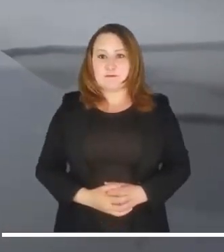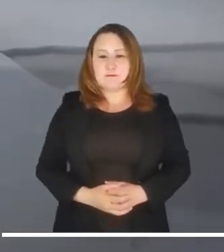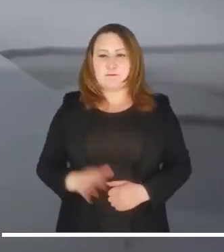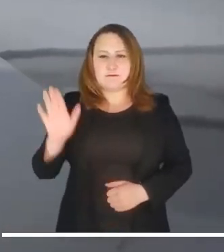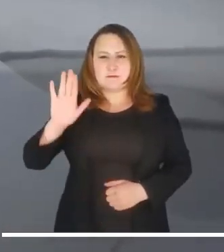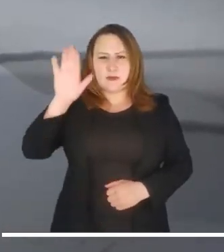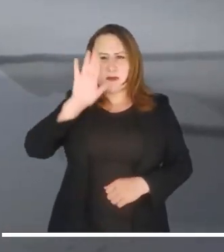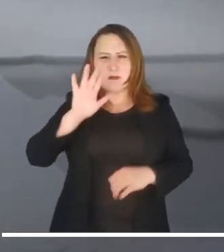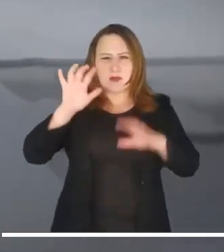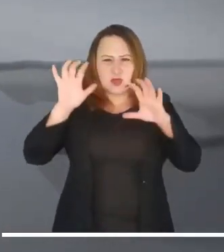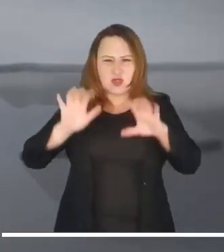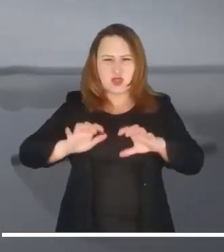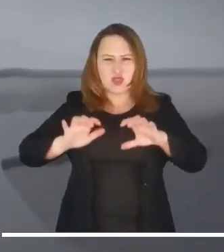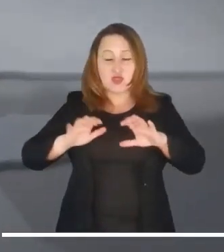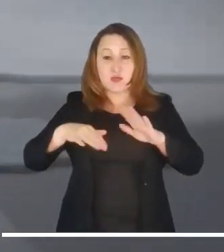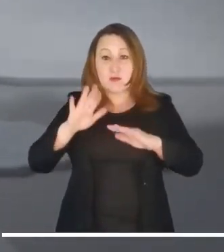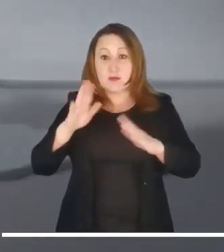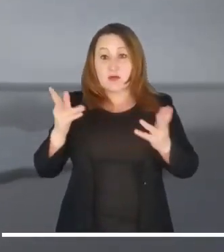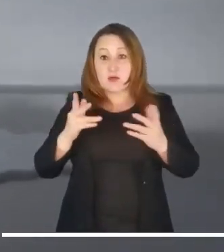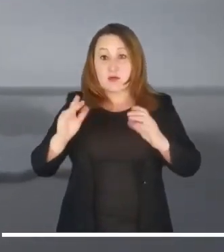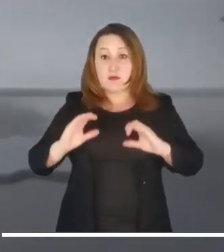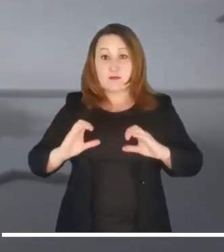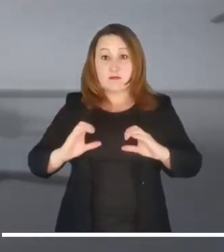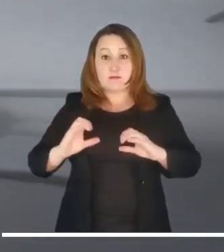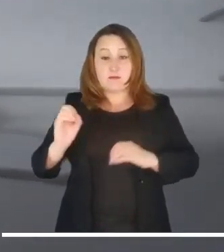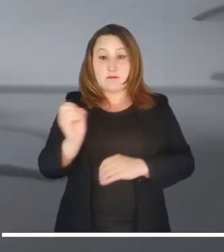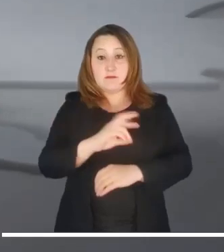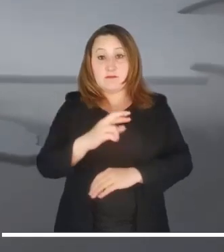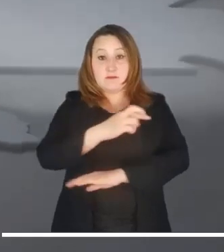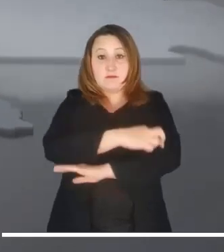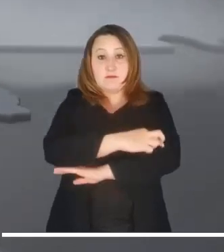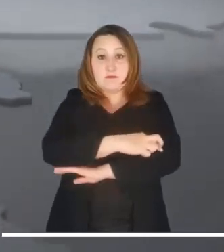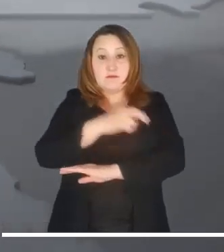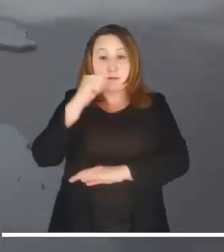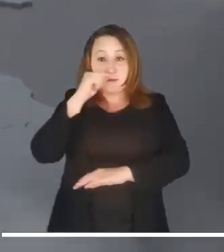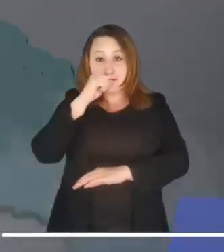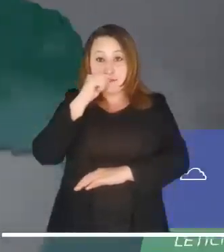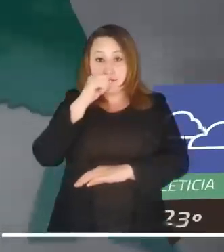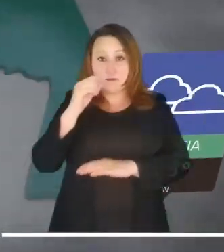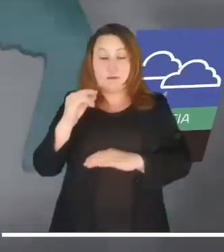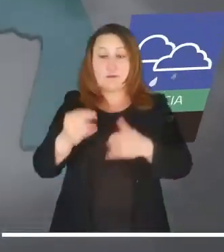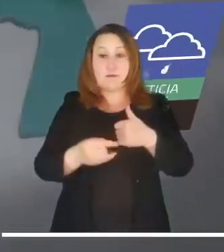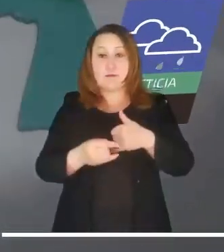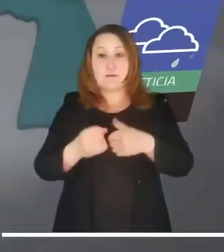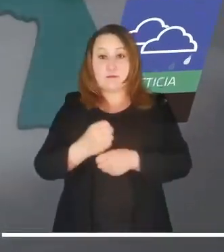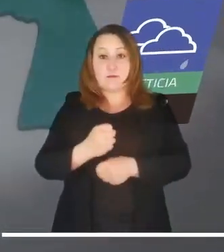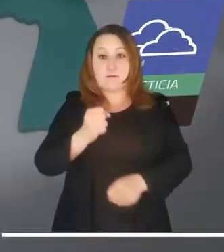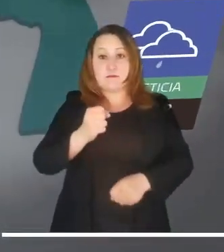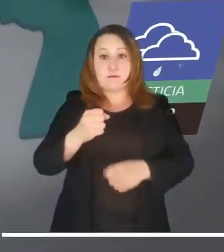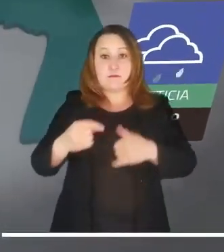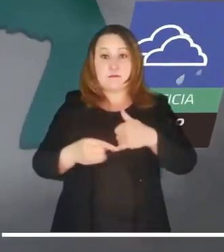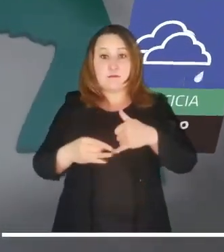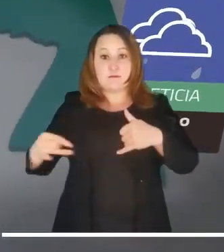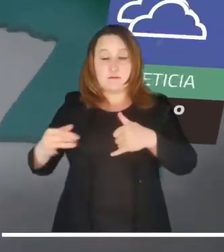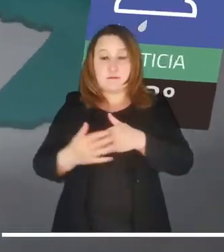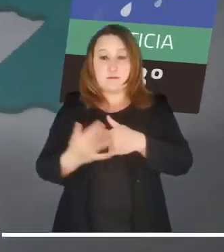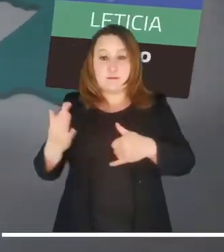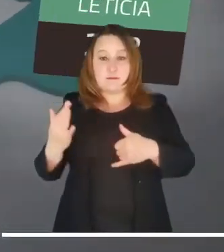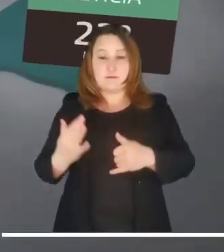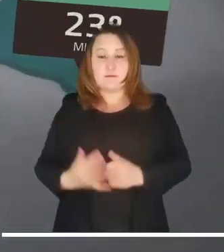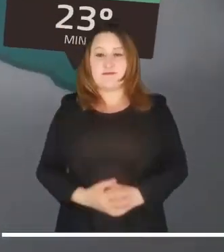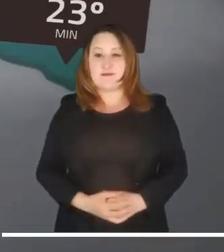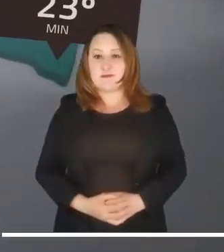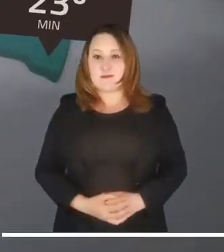Vichada. Los departamentos más lluviosos de la Amazonía serían Caquetá, oriente de Putumayo, Amazonas,